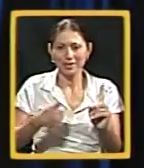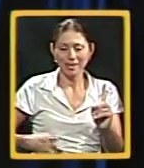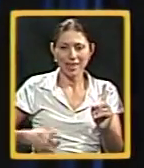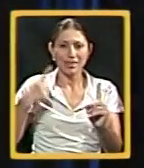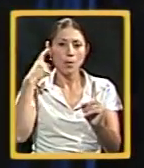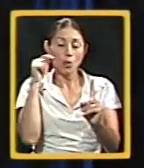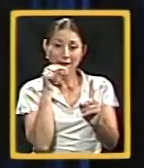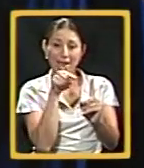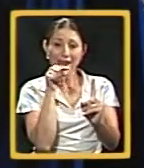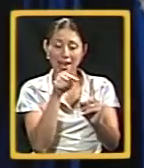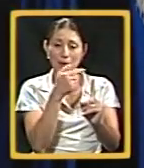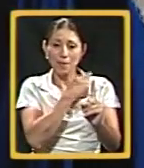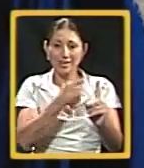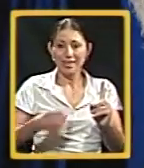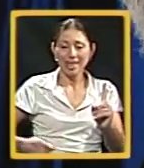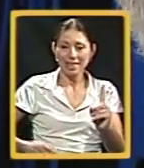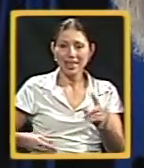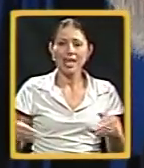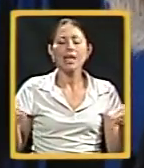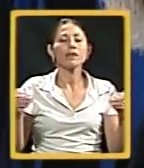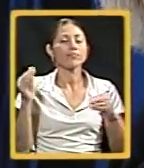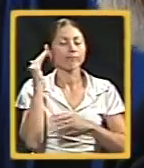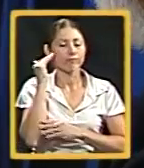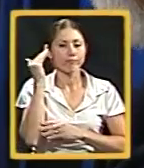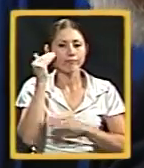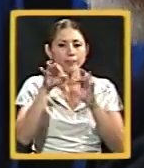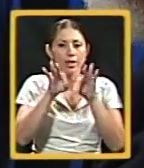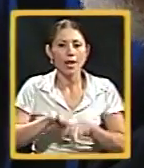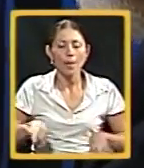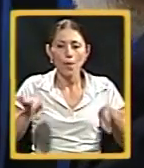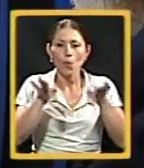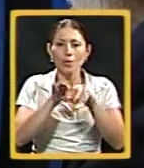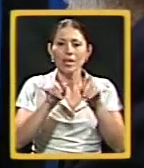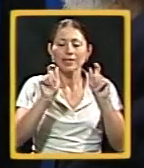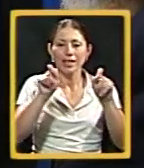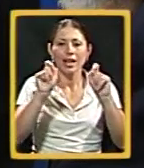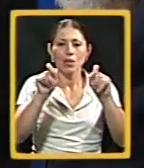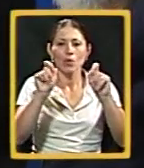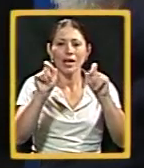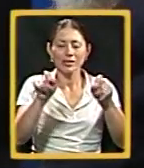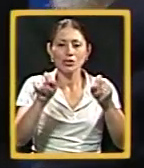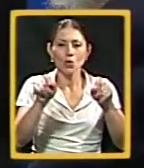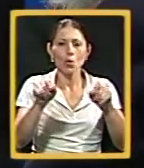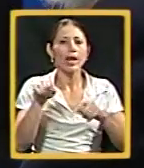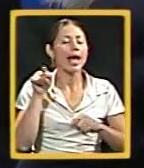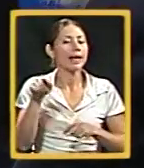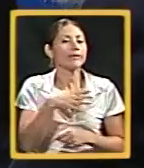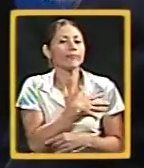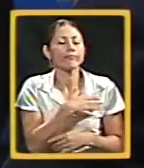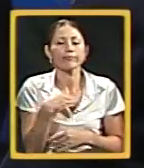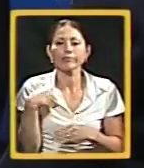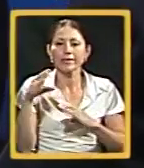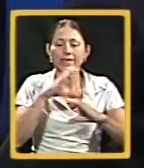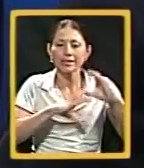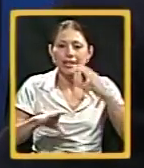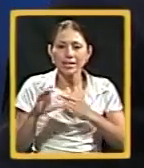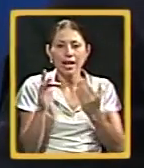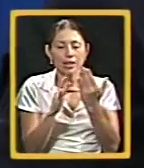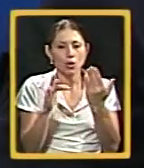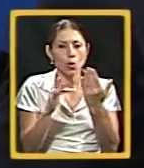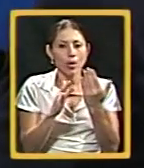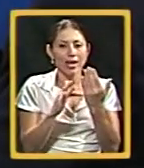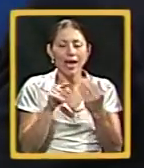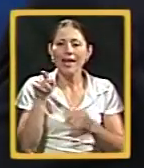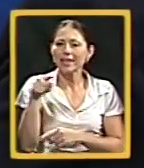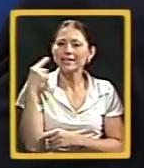el más convencido de la importancia de la educación y casi que un fanático de la ciencia y la tecnología. Es decir,